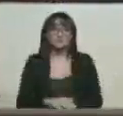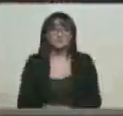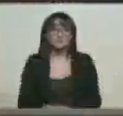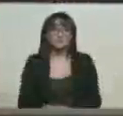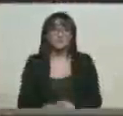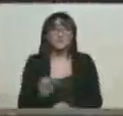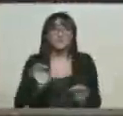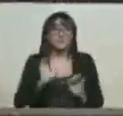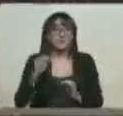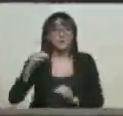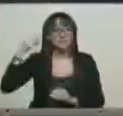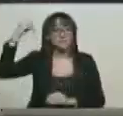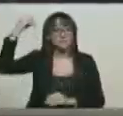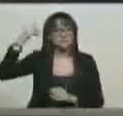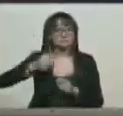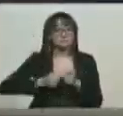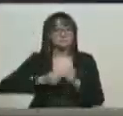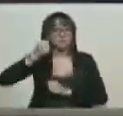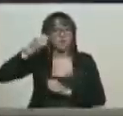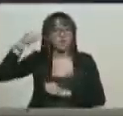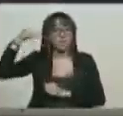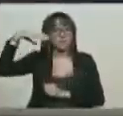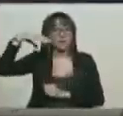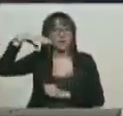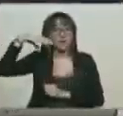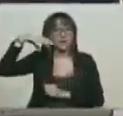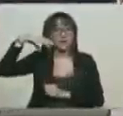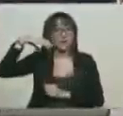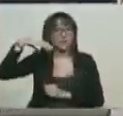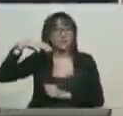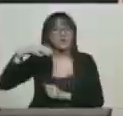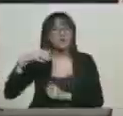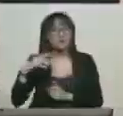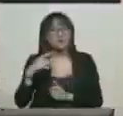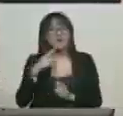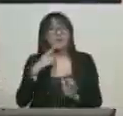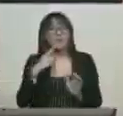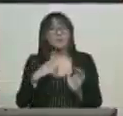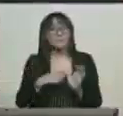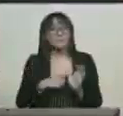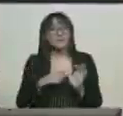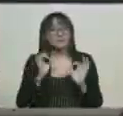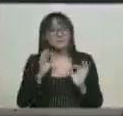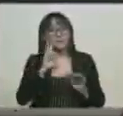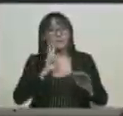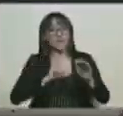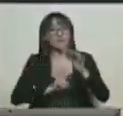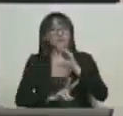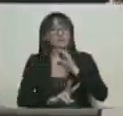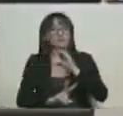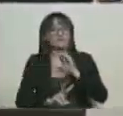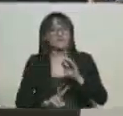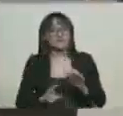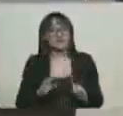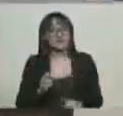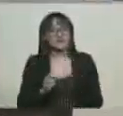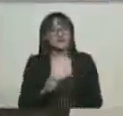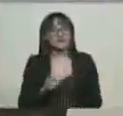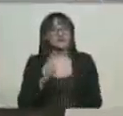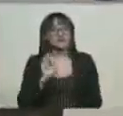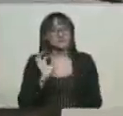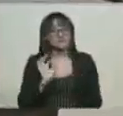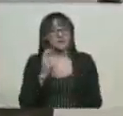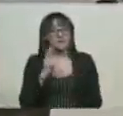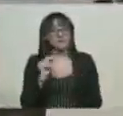Preparemos los paraguas porque se va a cumplir la profecía que yo digo. Y el 20 de